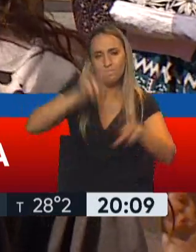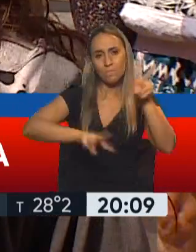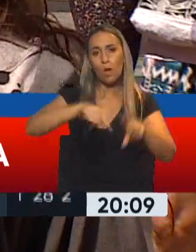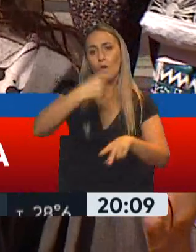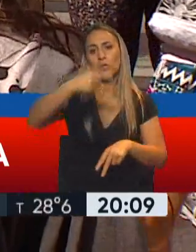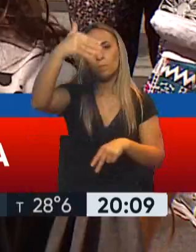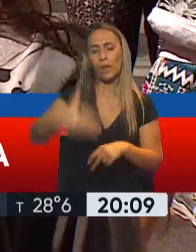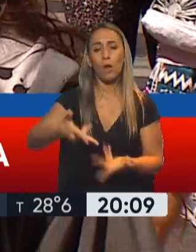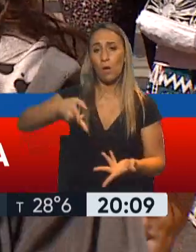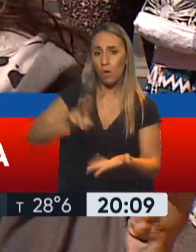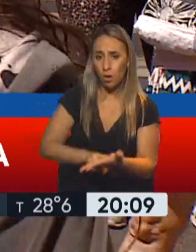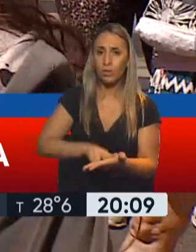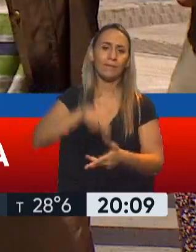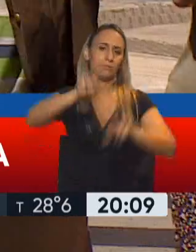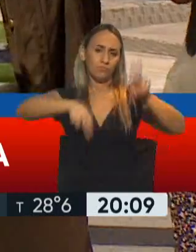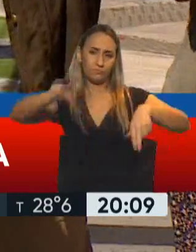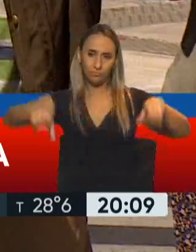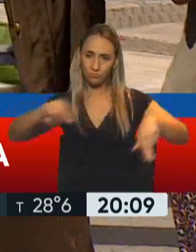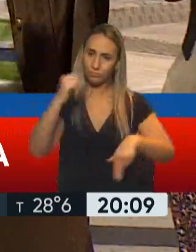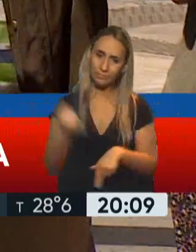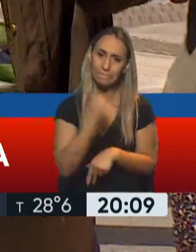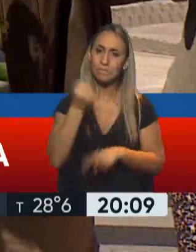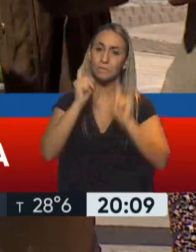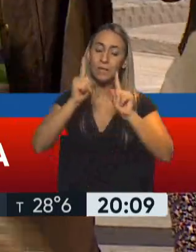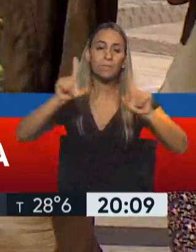volverlo a hacer esa es nuestra intención volverá a pintar el mural